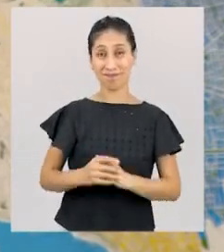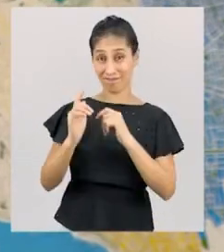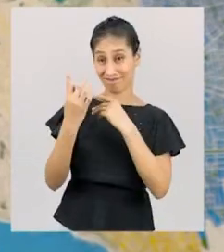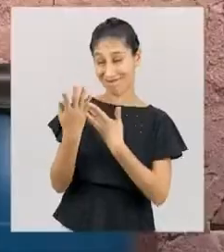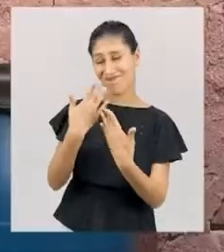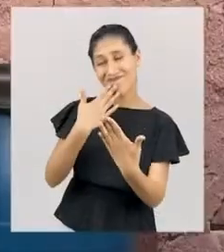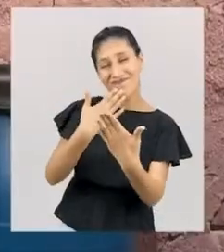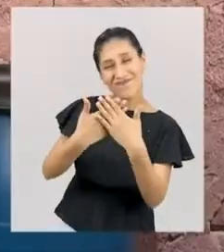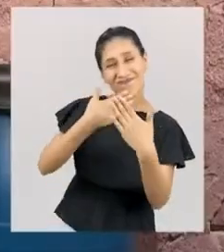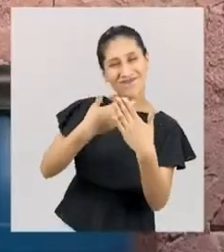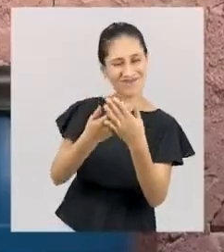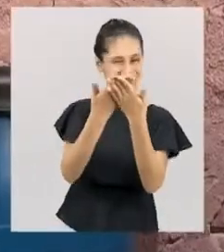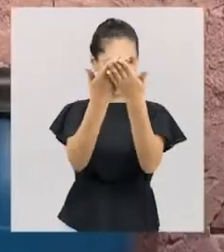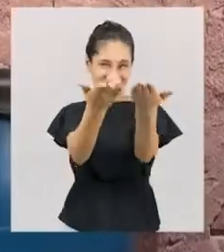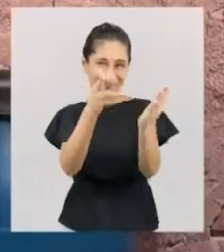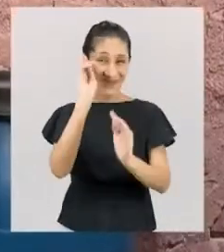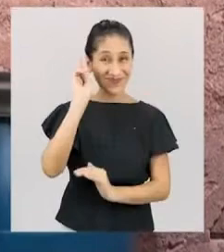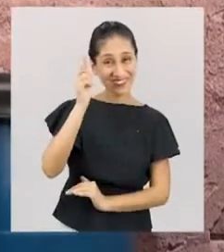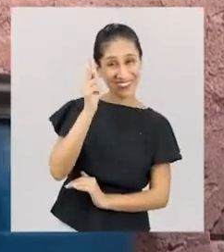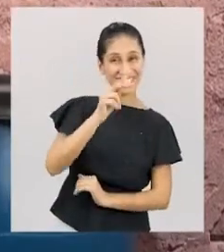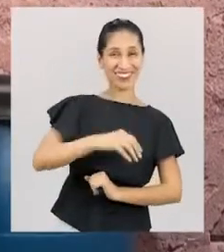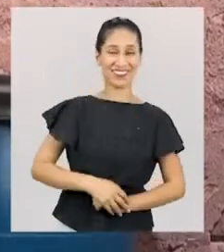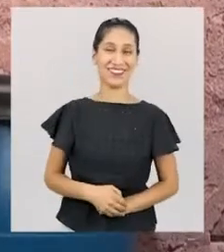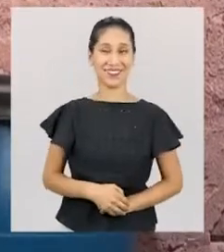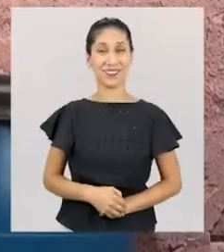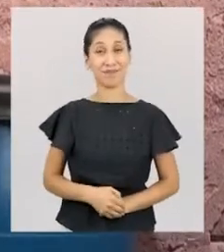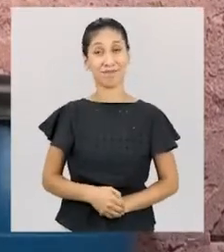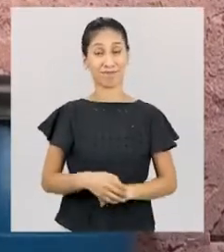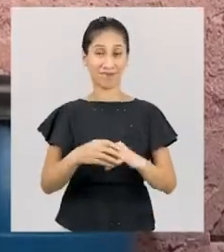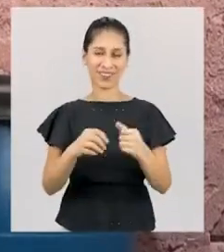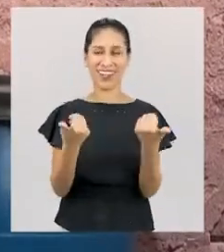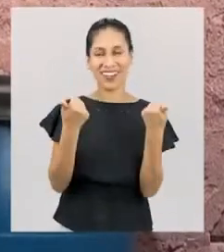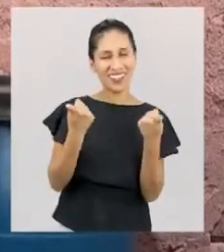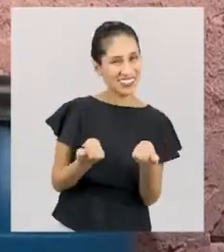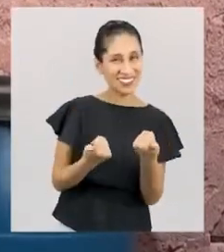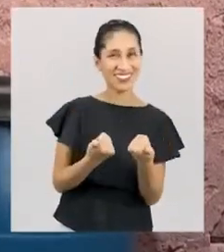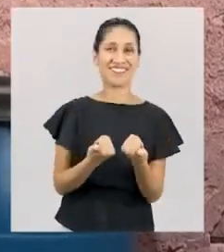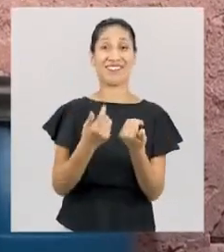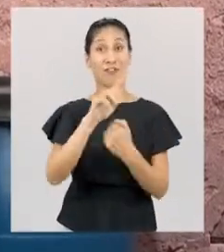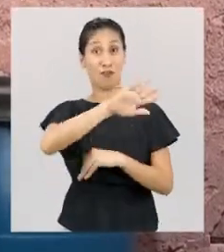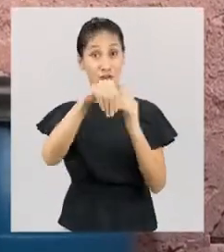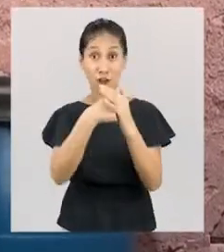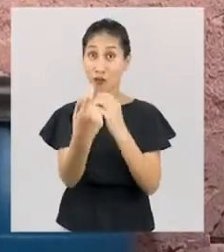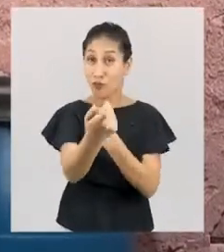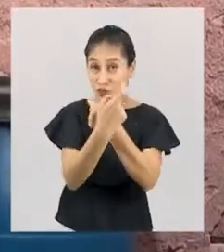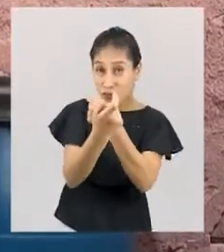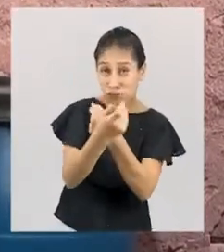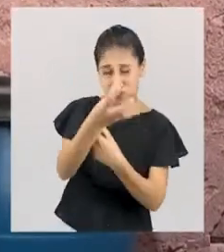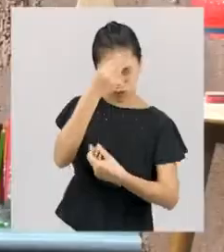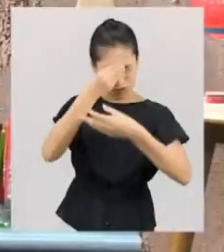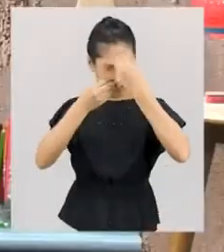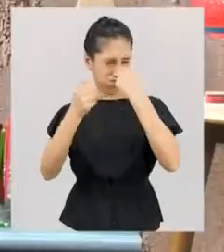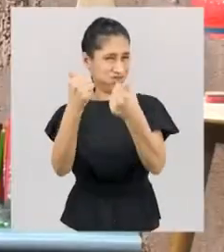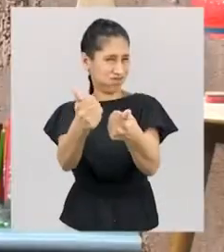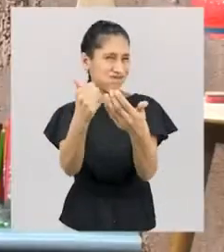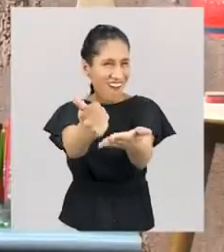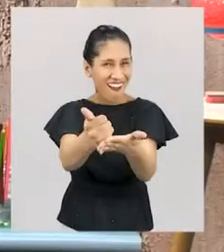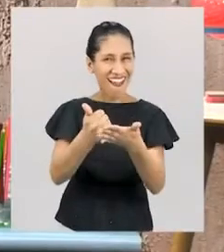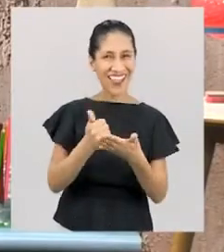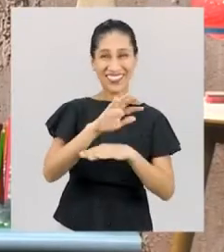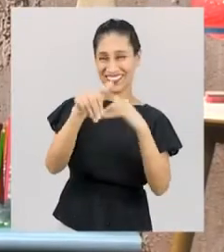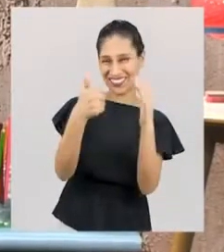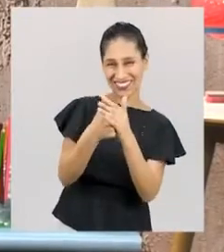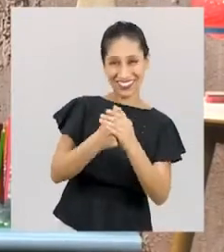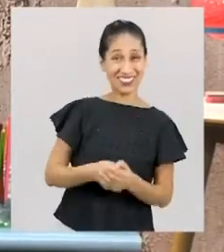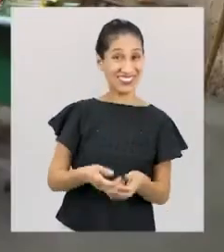Amaru. Muchas gracias a usted, querido profesor. Atesoramos todas sus enseñanzas. Todos